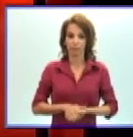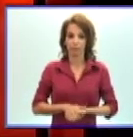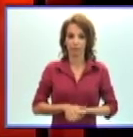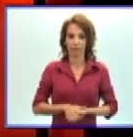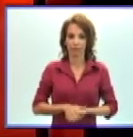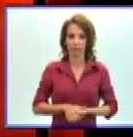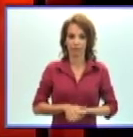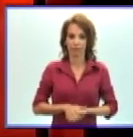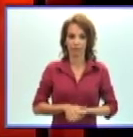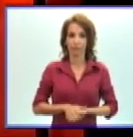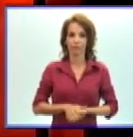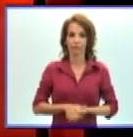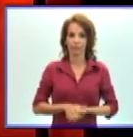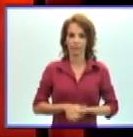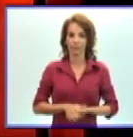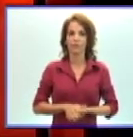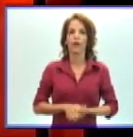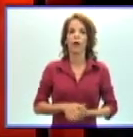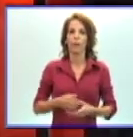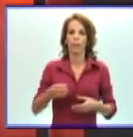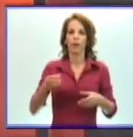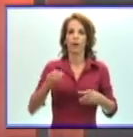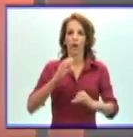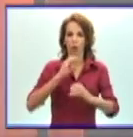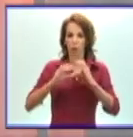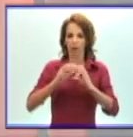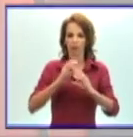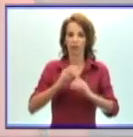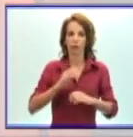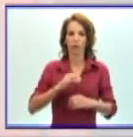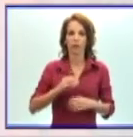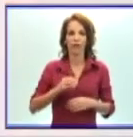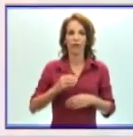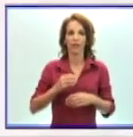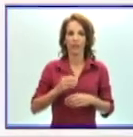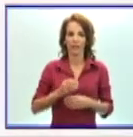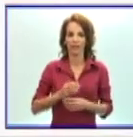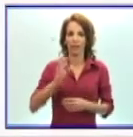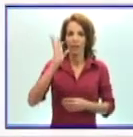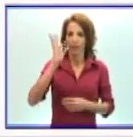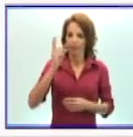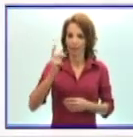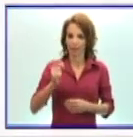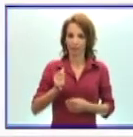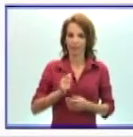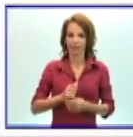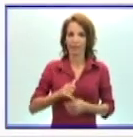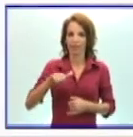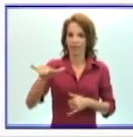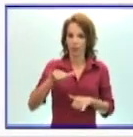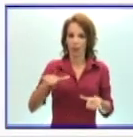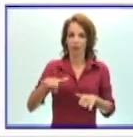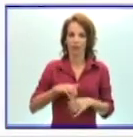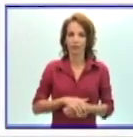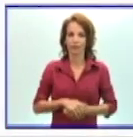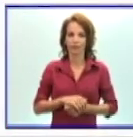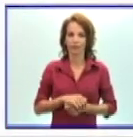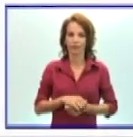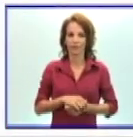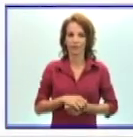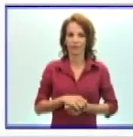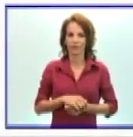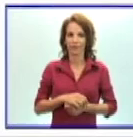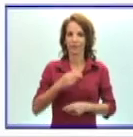un intercambio, y también el lenguaje de la matemática como herramienta fundamental para